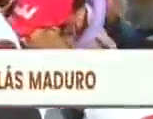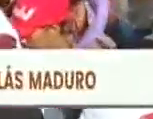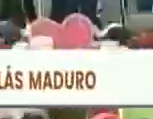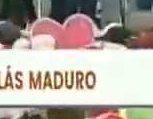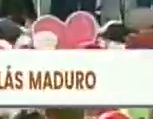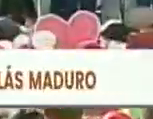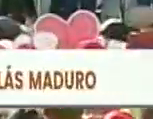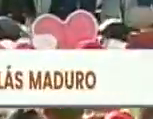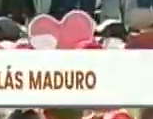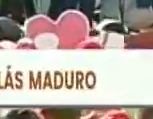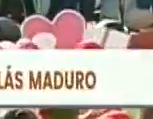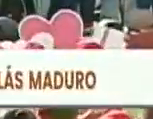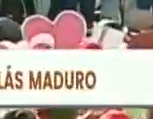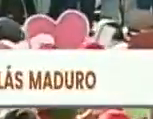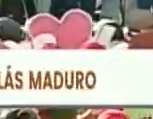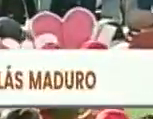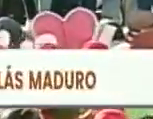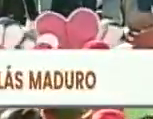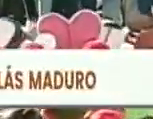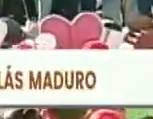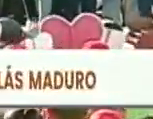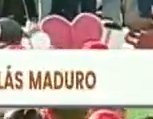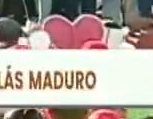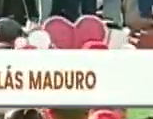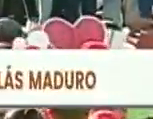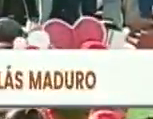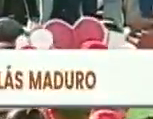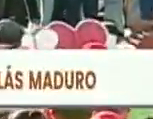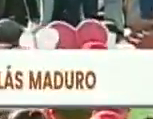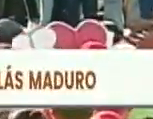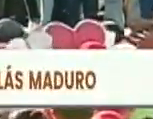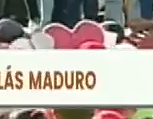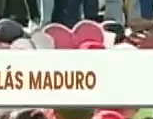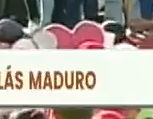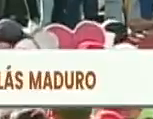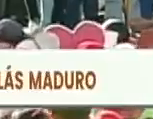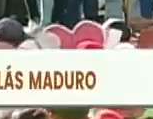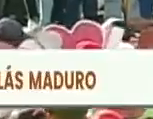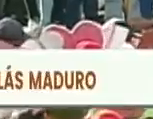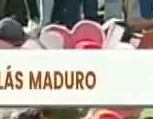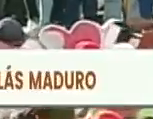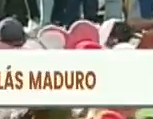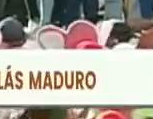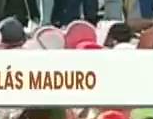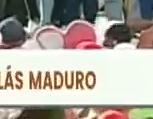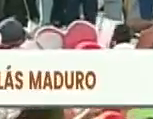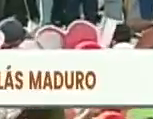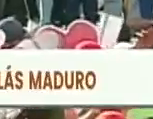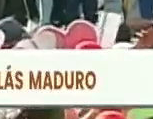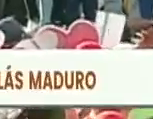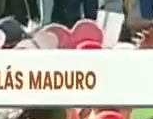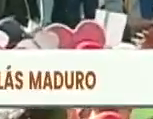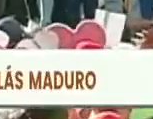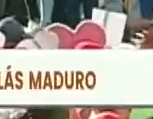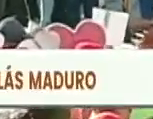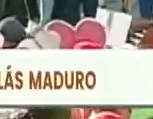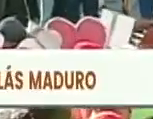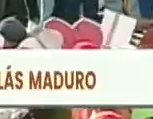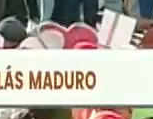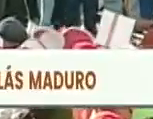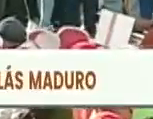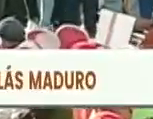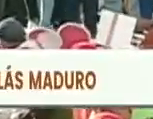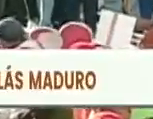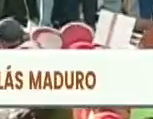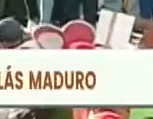al detalle, todo en los tiempos, a veces rutas críticas, variables, etcétera, etcétera, pero no metieron